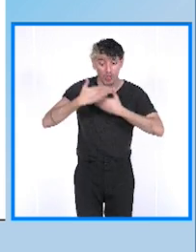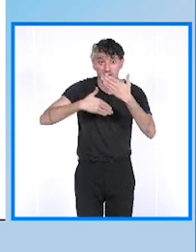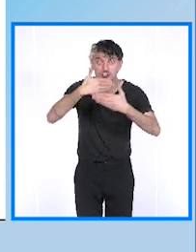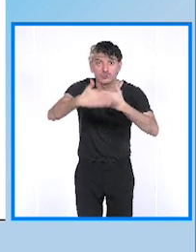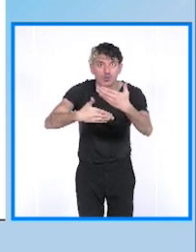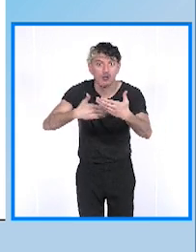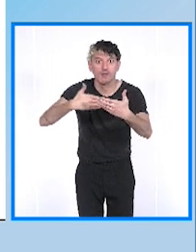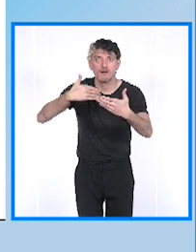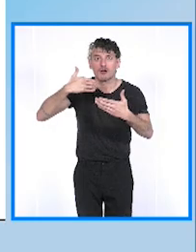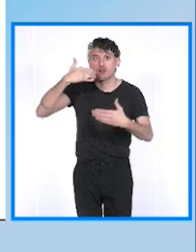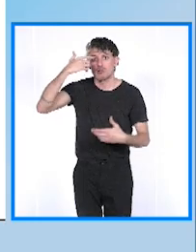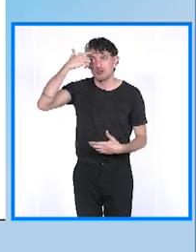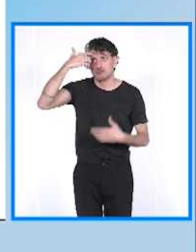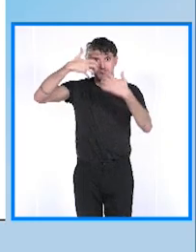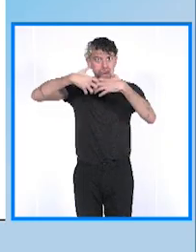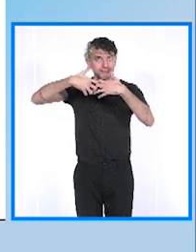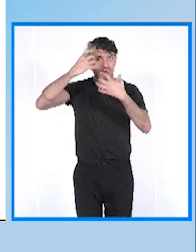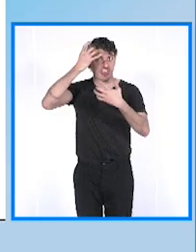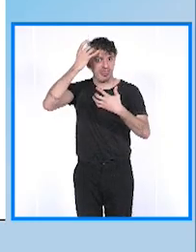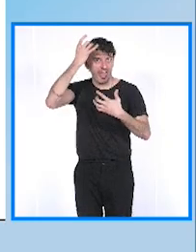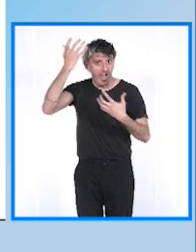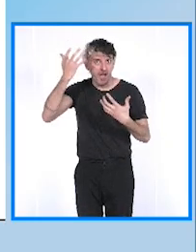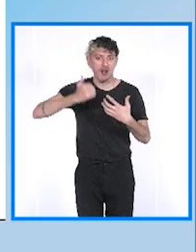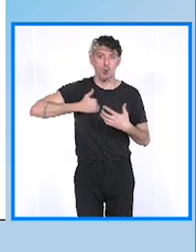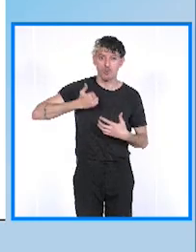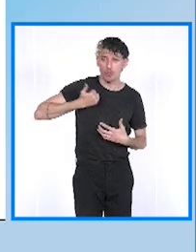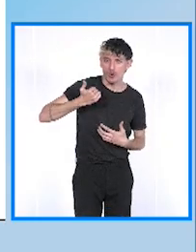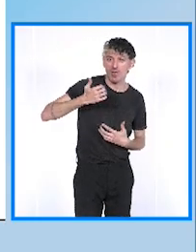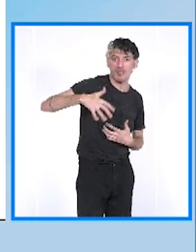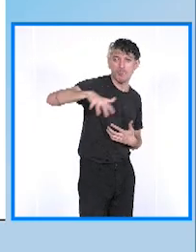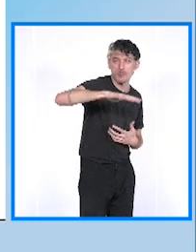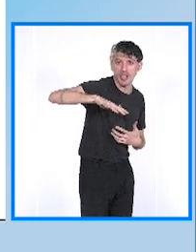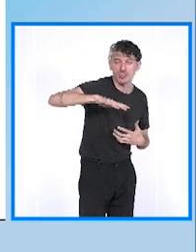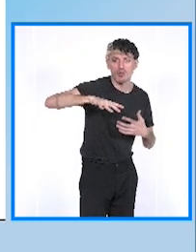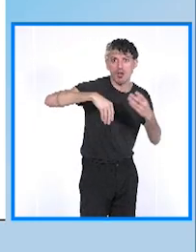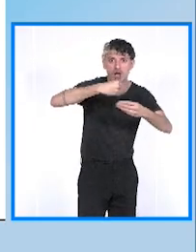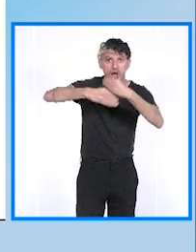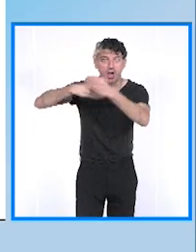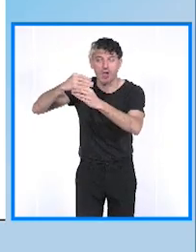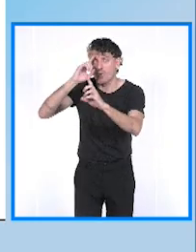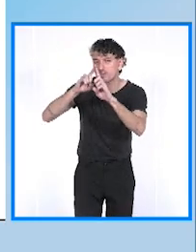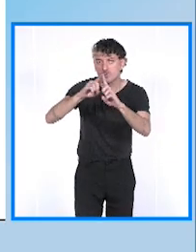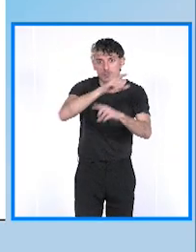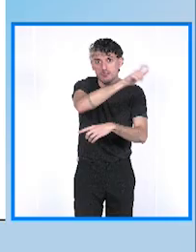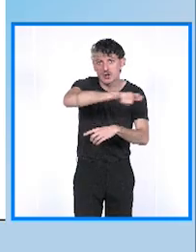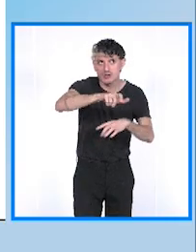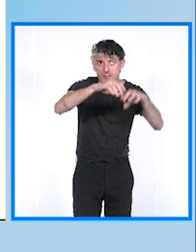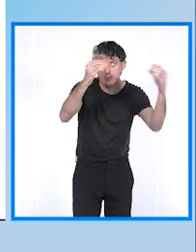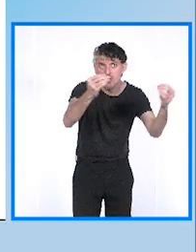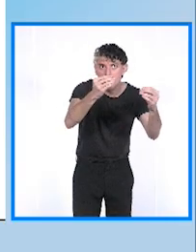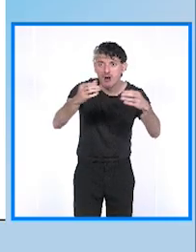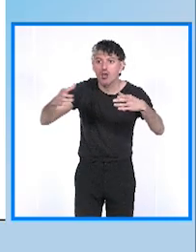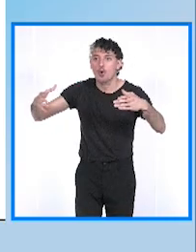muchísimas ideas muchísimas acciones muchísimos espacios y oportunidades de de cocreación de acciones para mejorar la vida de de las personas y de las